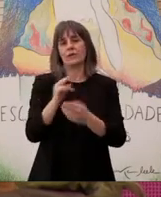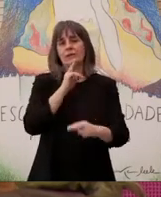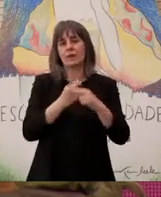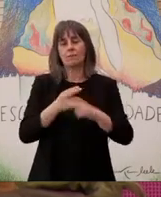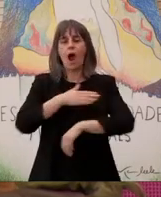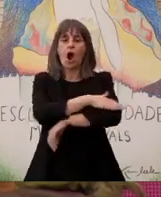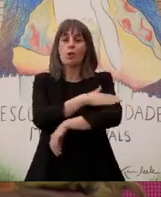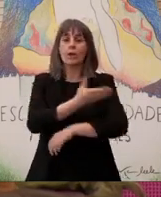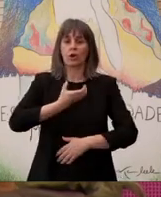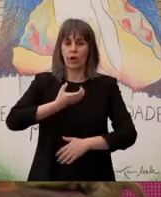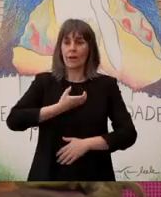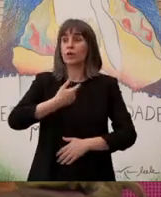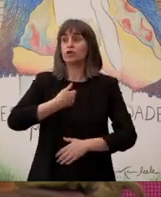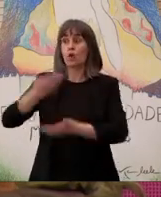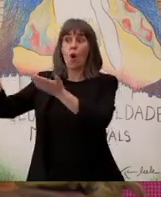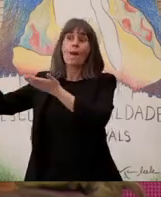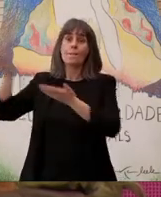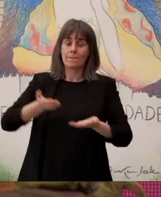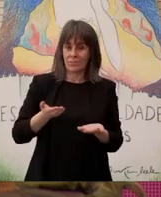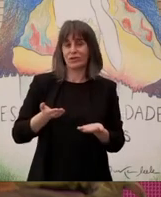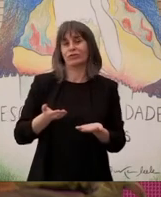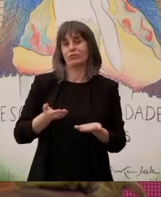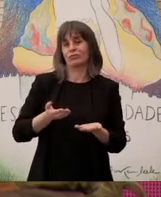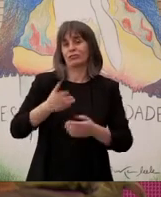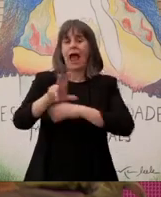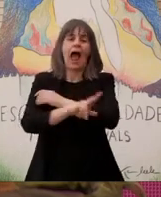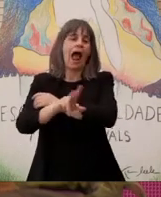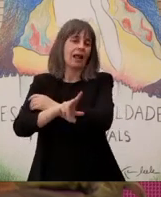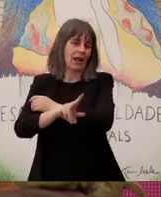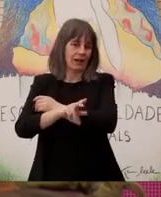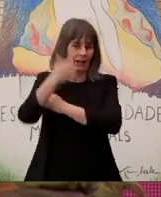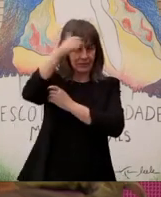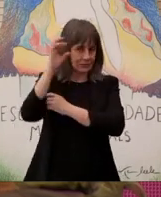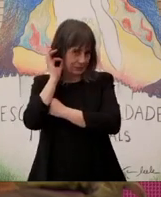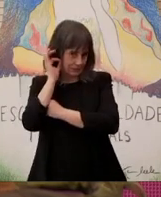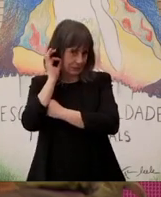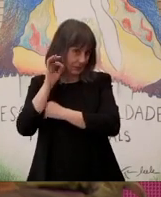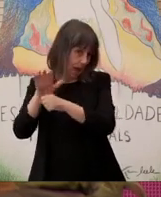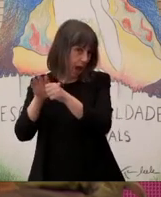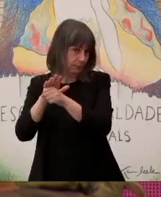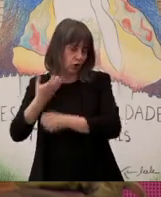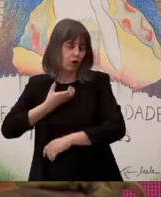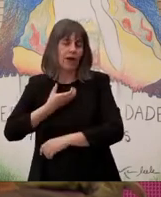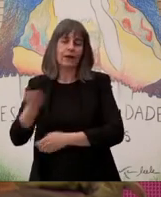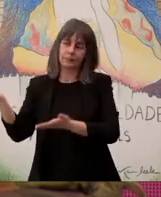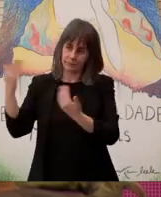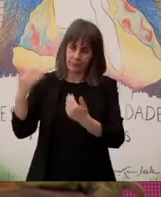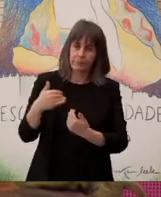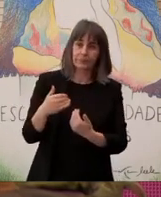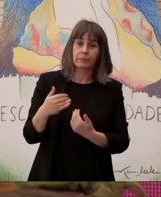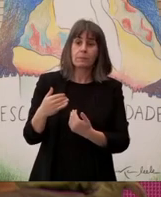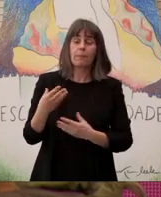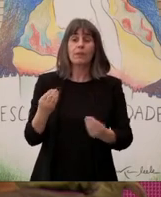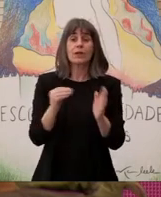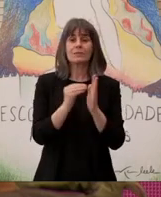sentedar pues alcaldes o alcaldesas de todo ha ido local curiosamente no en los últimos tiempos nos debates